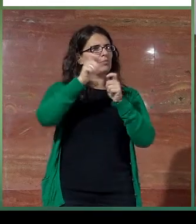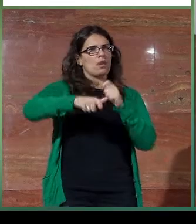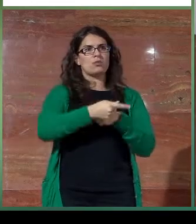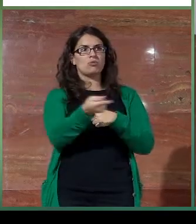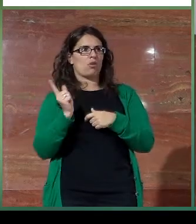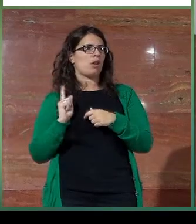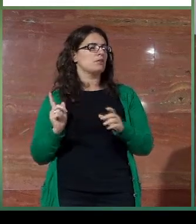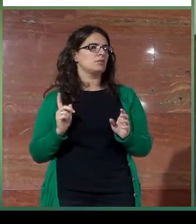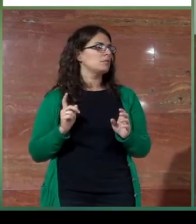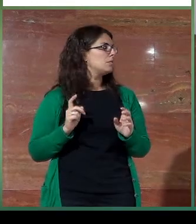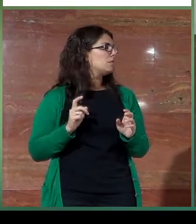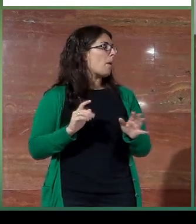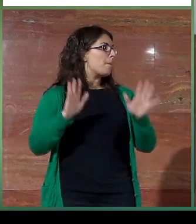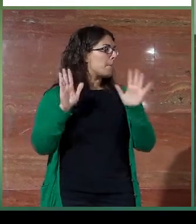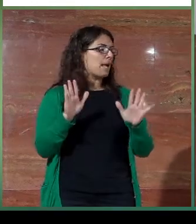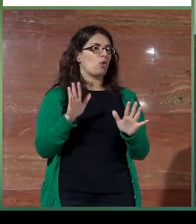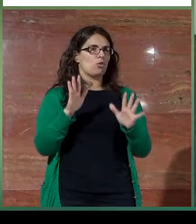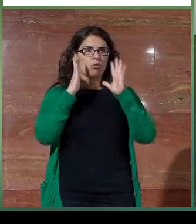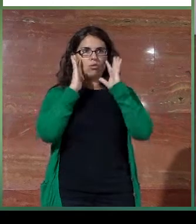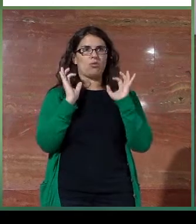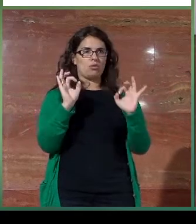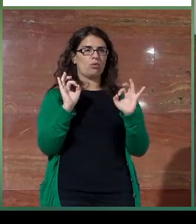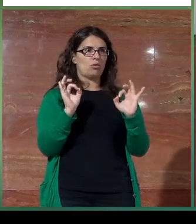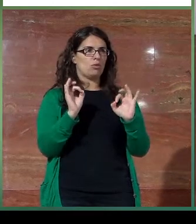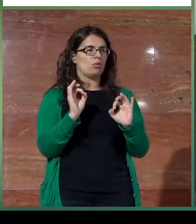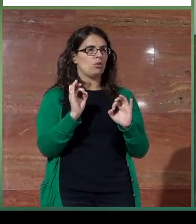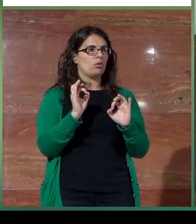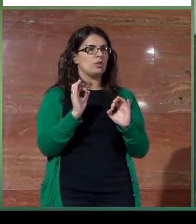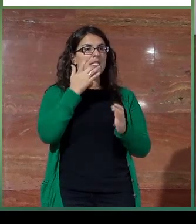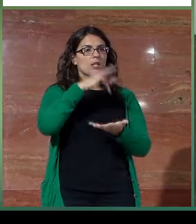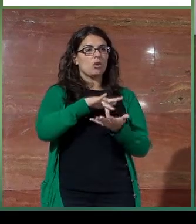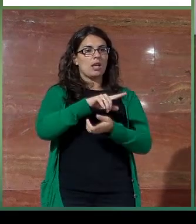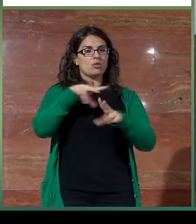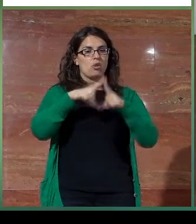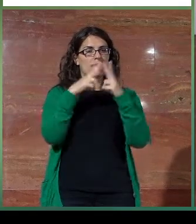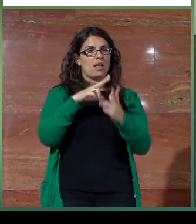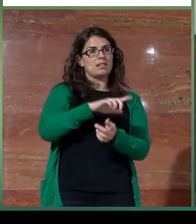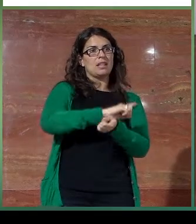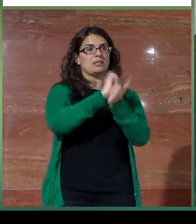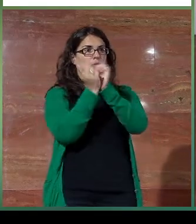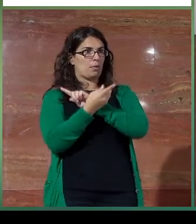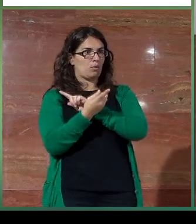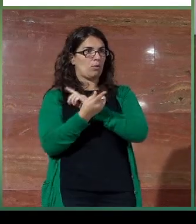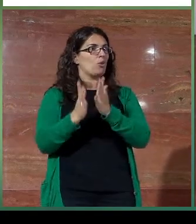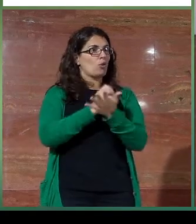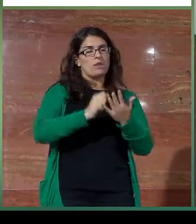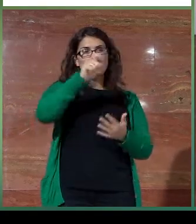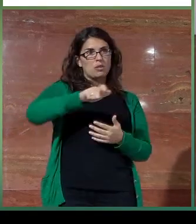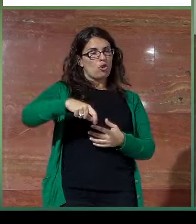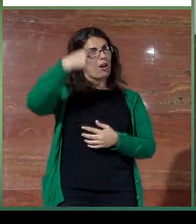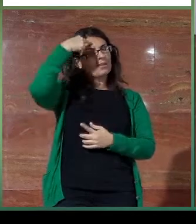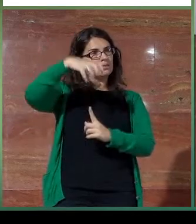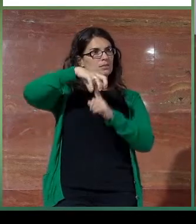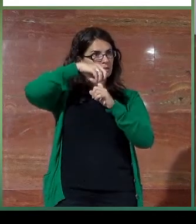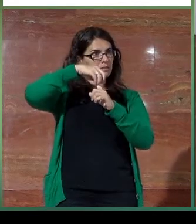tipo de cosas. Sin embargo, es evidente que una transformación social en la que se acepte que todas las personas tenemos un